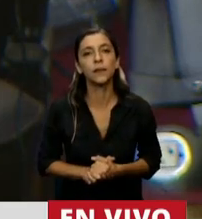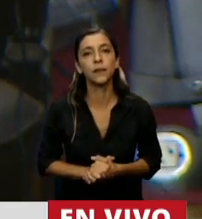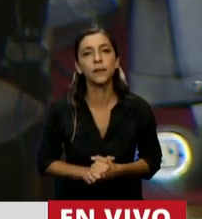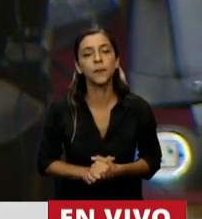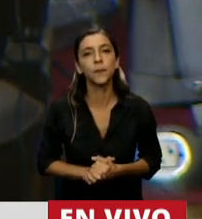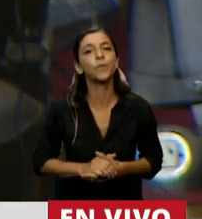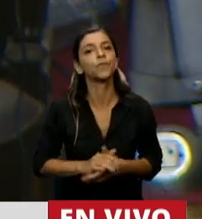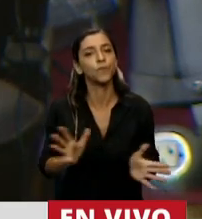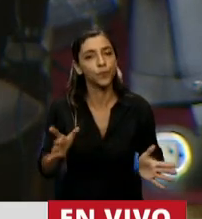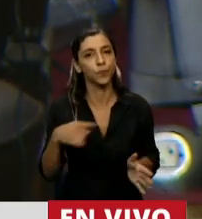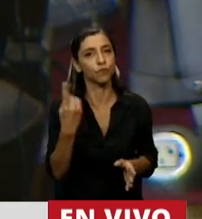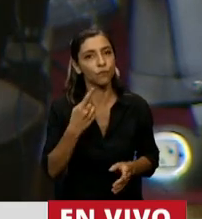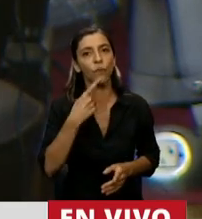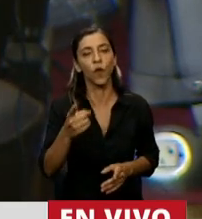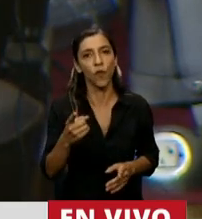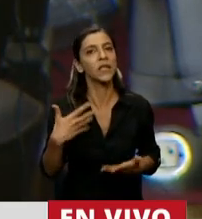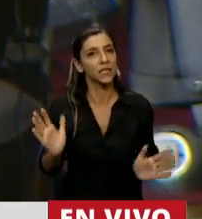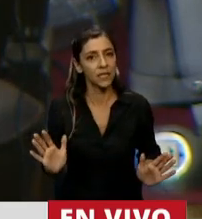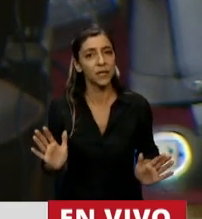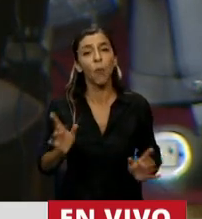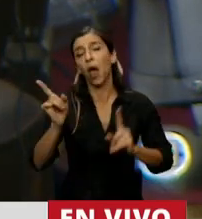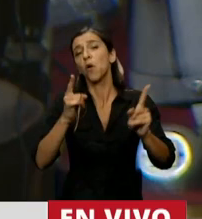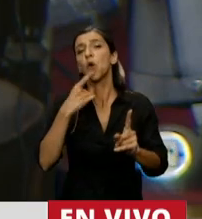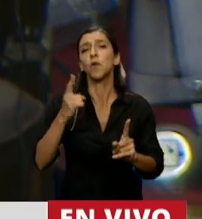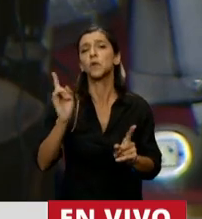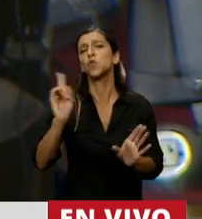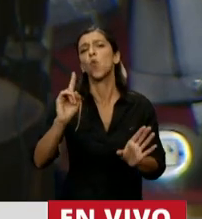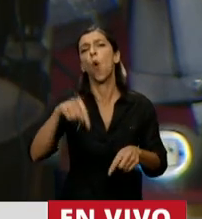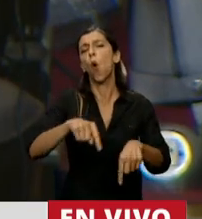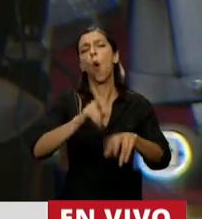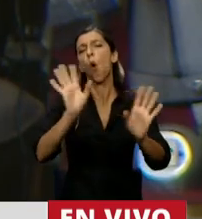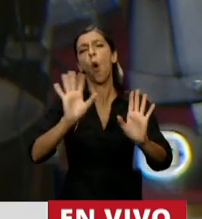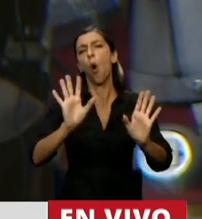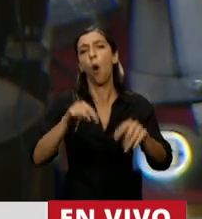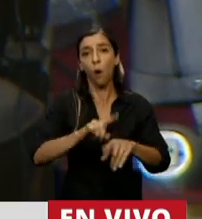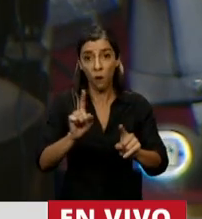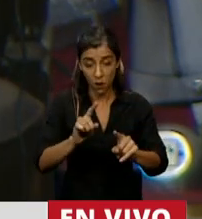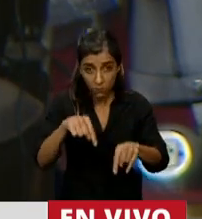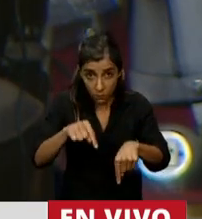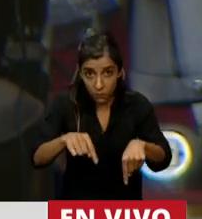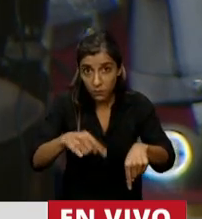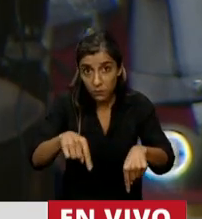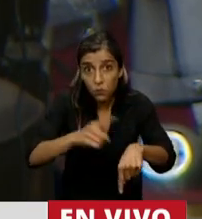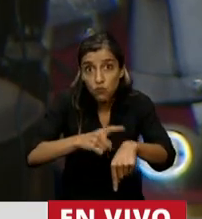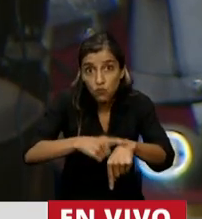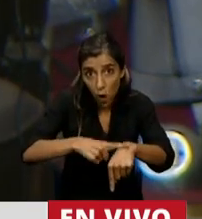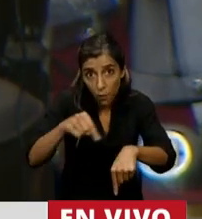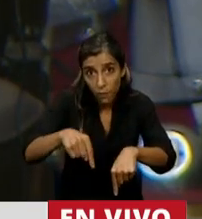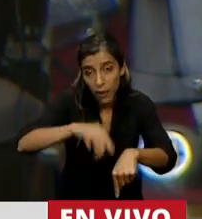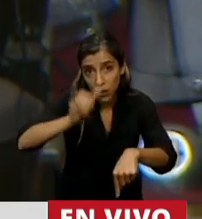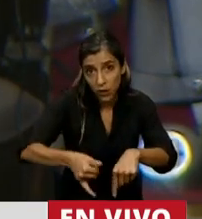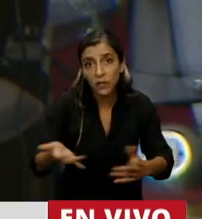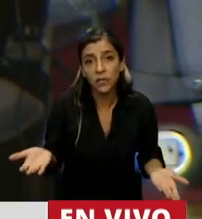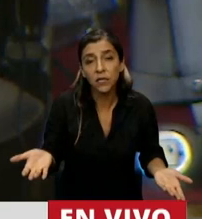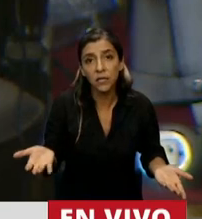acá se dice que no es inoportuno, yo sí lo considero extremadamente inoportuno. Este es un año en